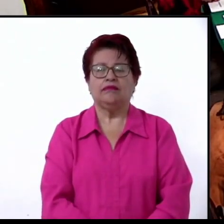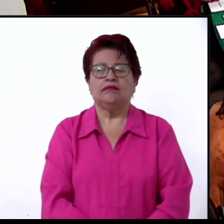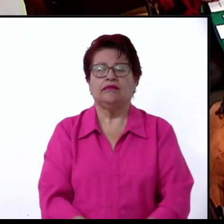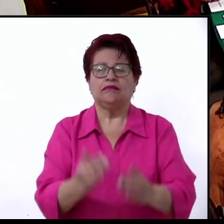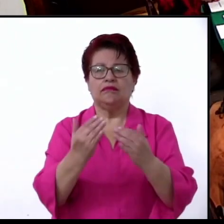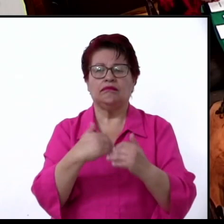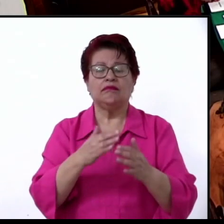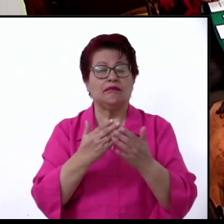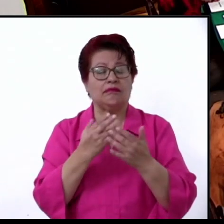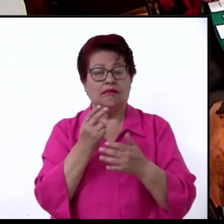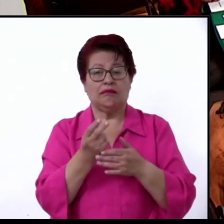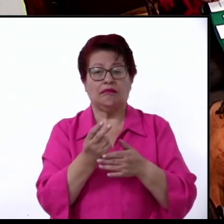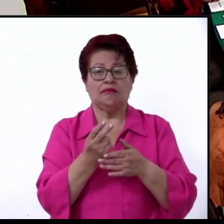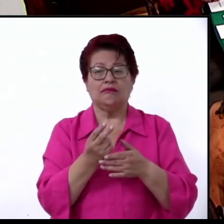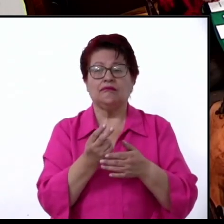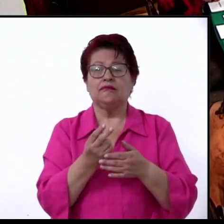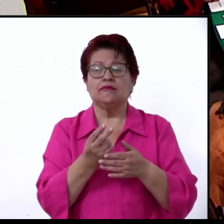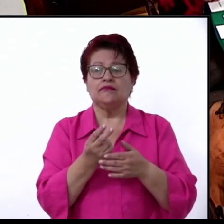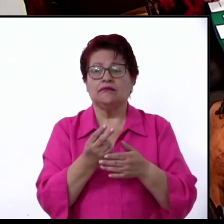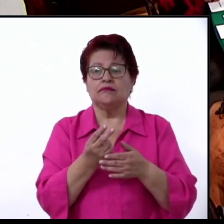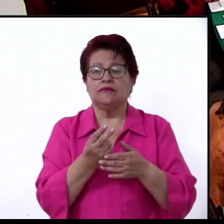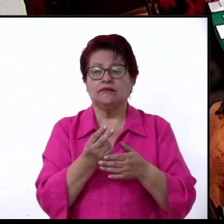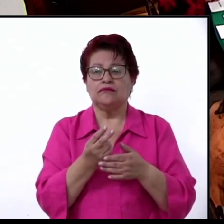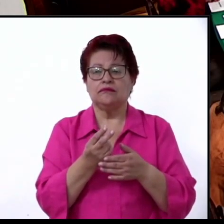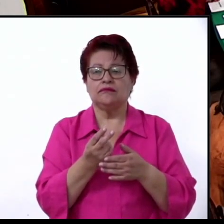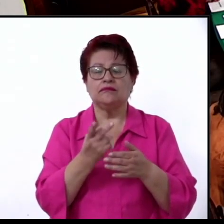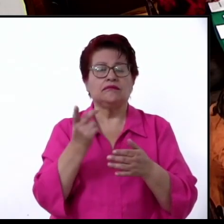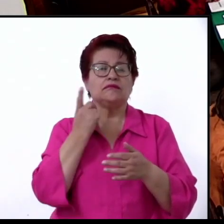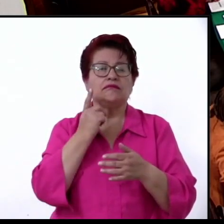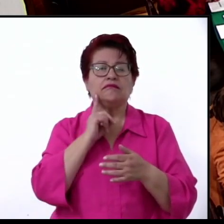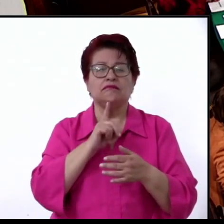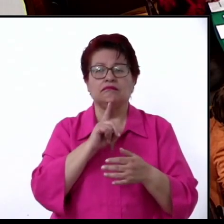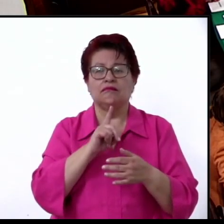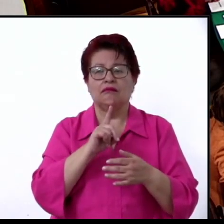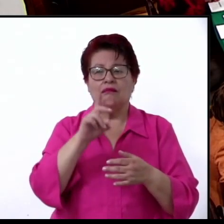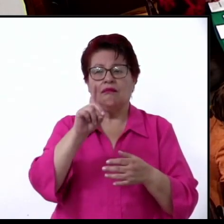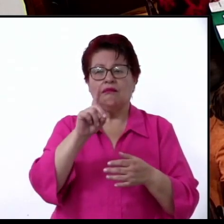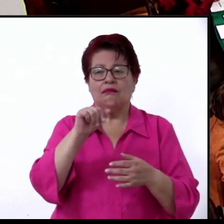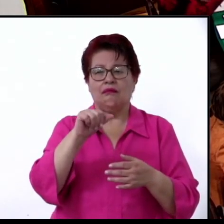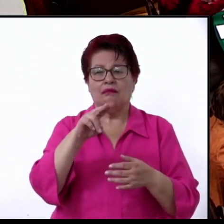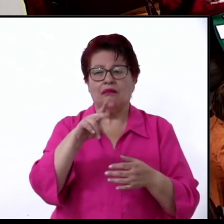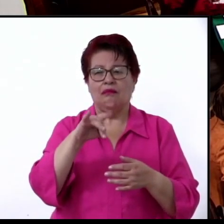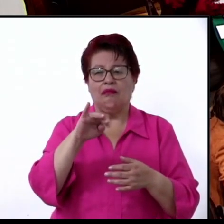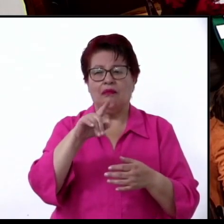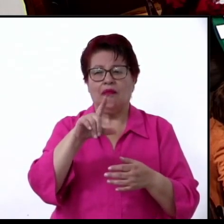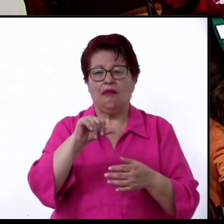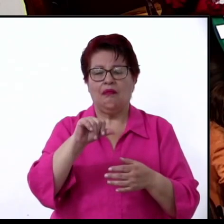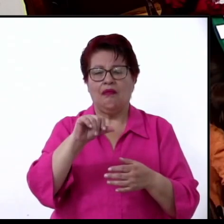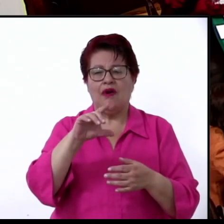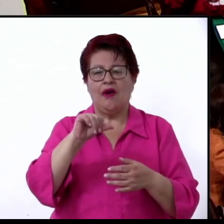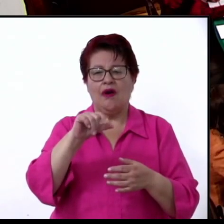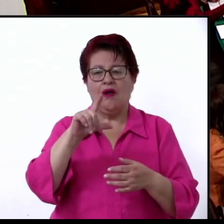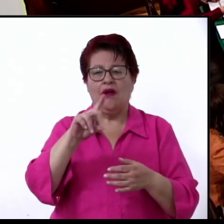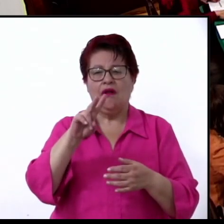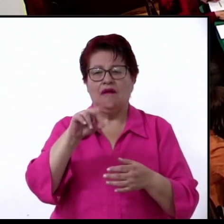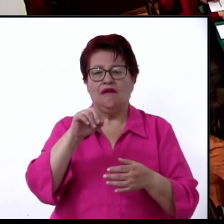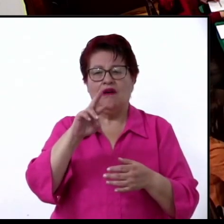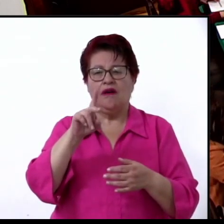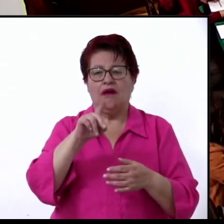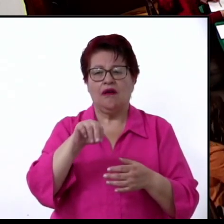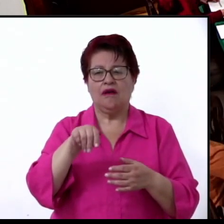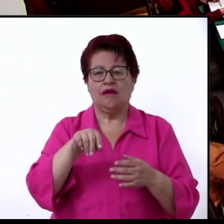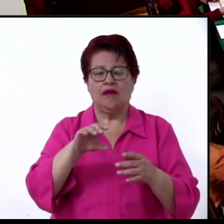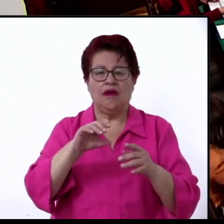Pues en tal virtud tiene el uso de la palabra la diputada Daniela Gisela Álvarez Camacho, de